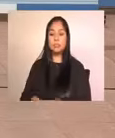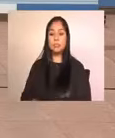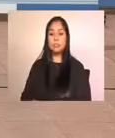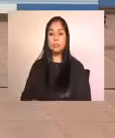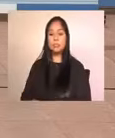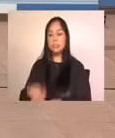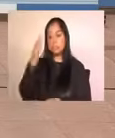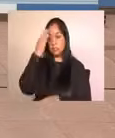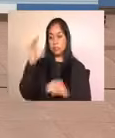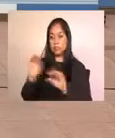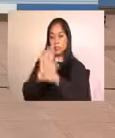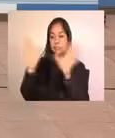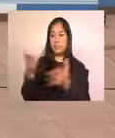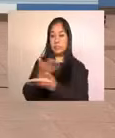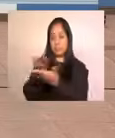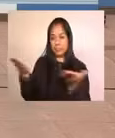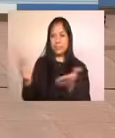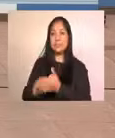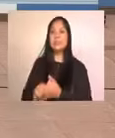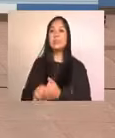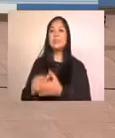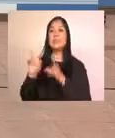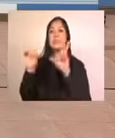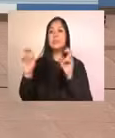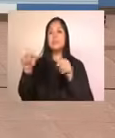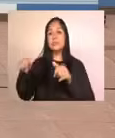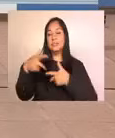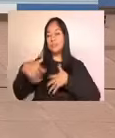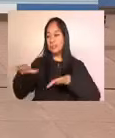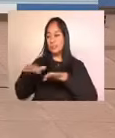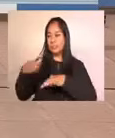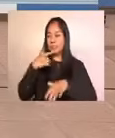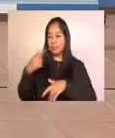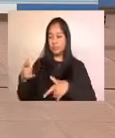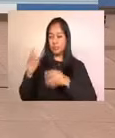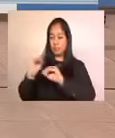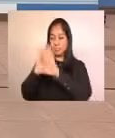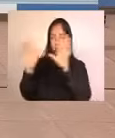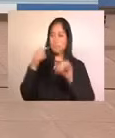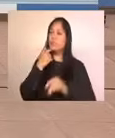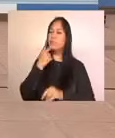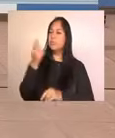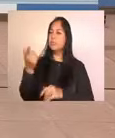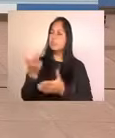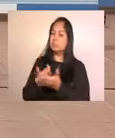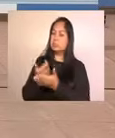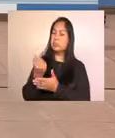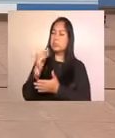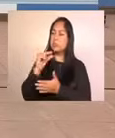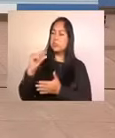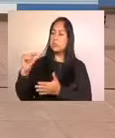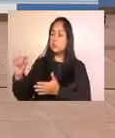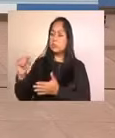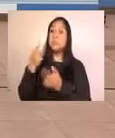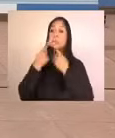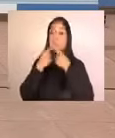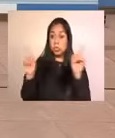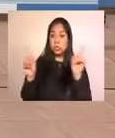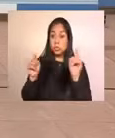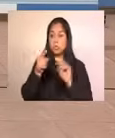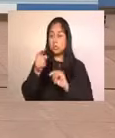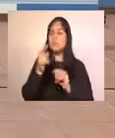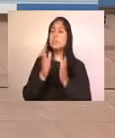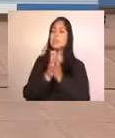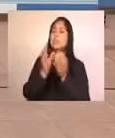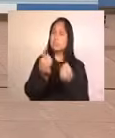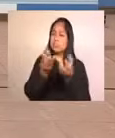Muy buenos días a todos. Dentro de las acciones de transparencia, usted mencionó que las compras de baja cuantía serán públicas. Que nos pudiera comentar,